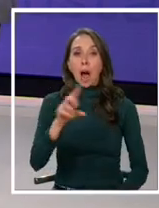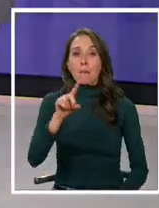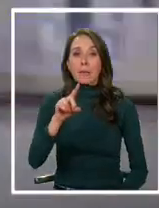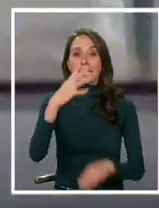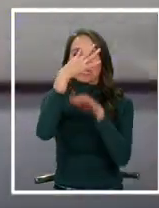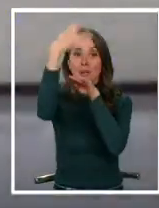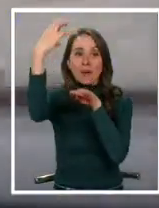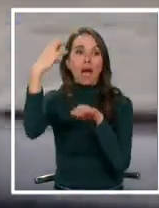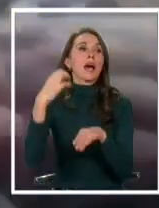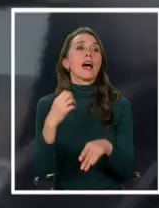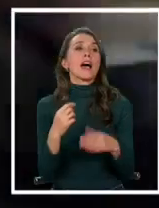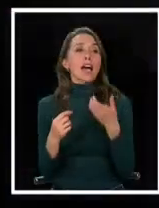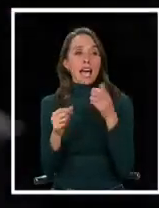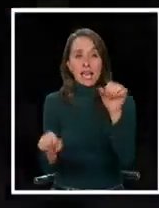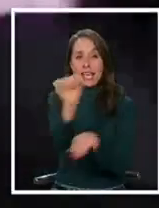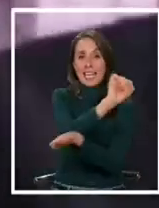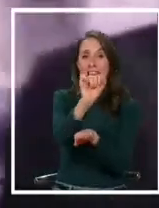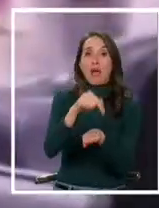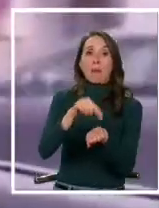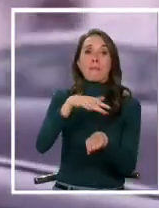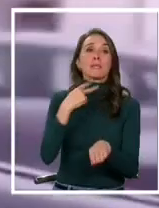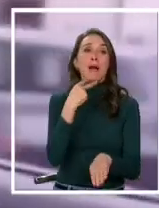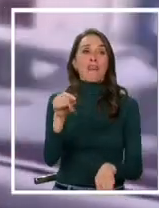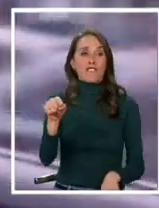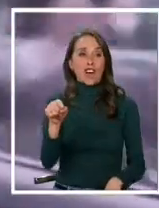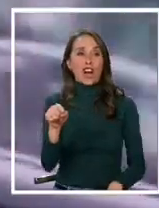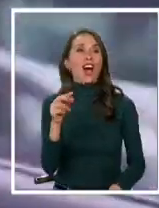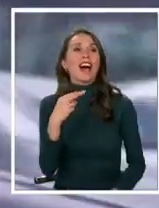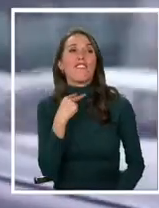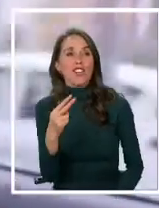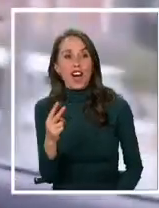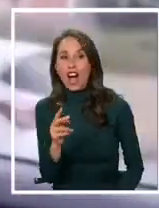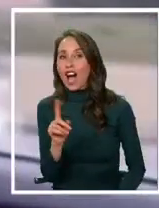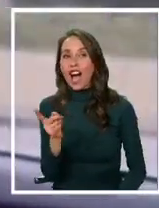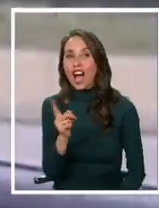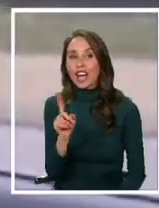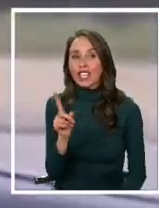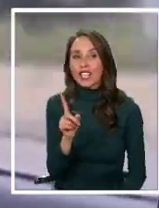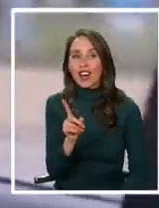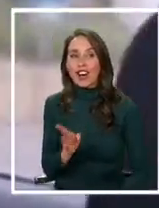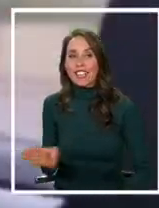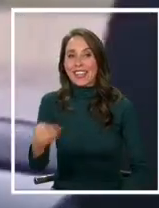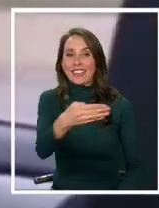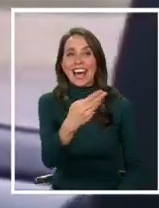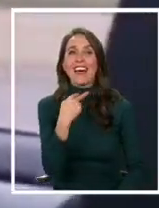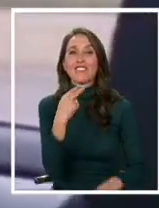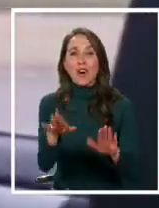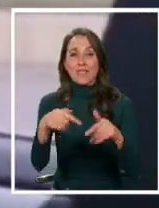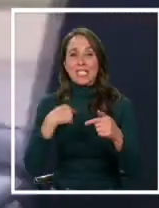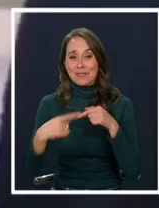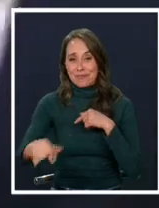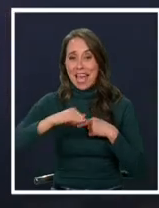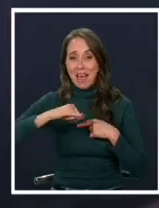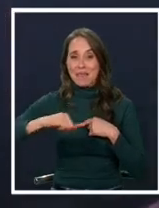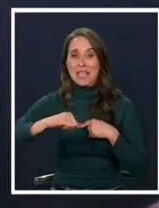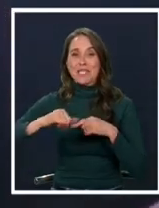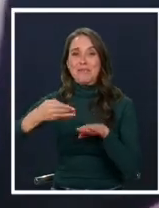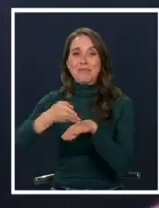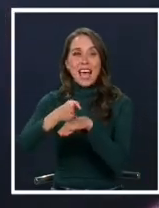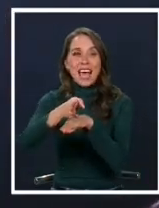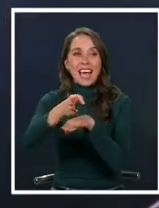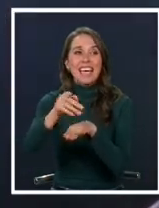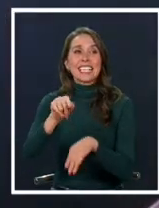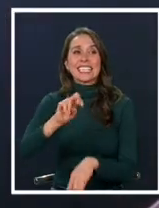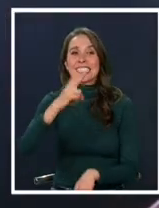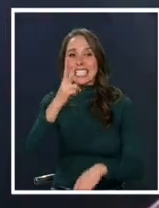Tom la segunda salida no te la pases Esta